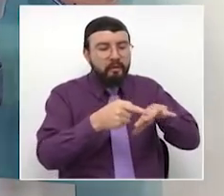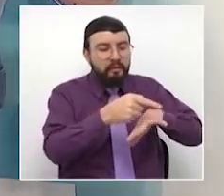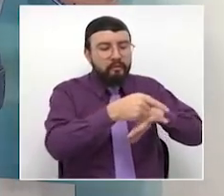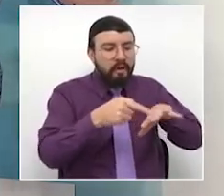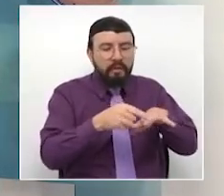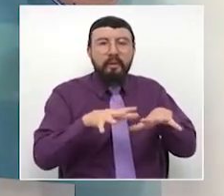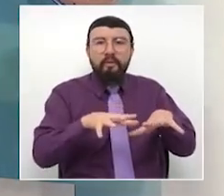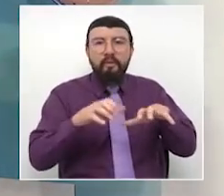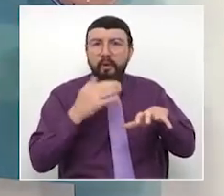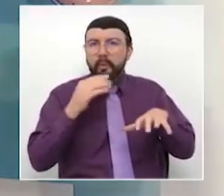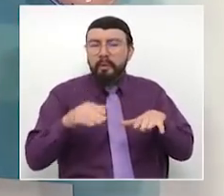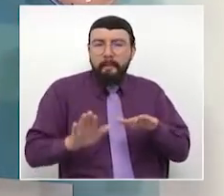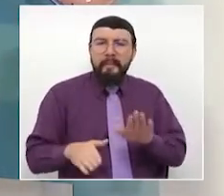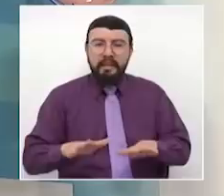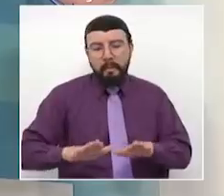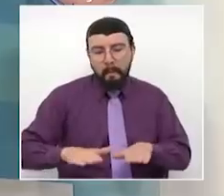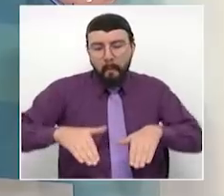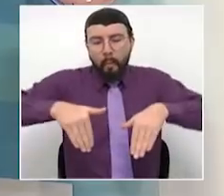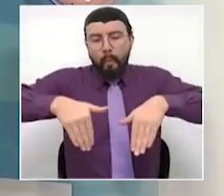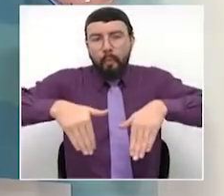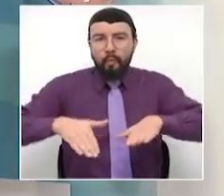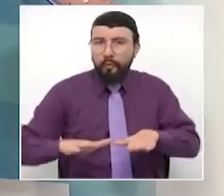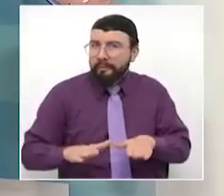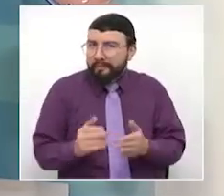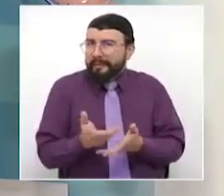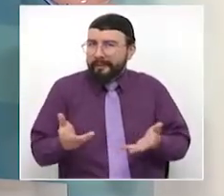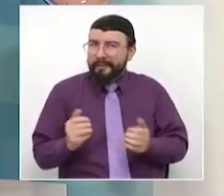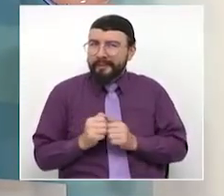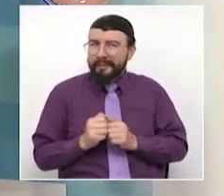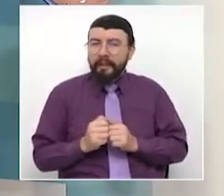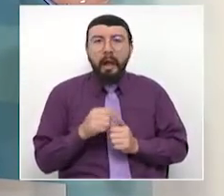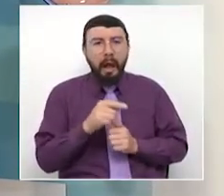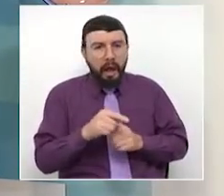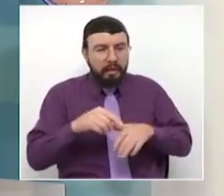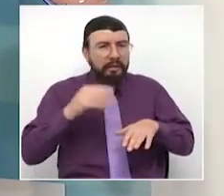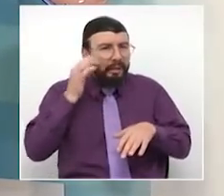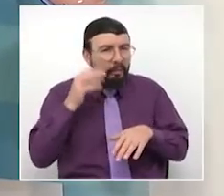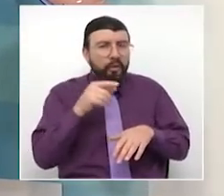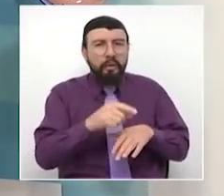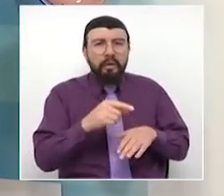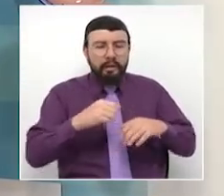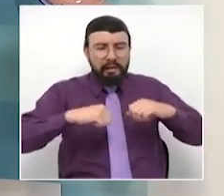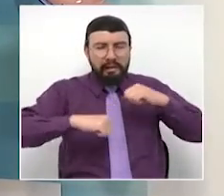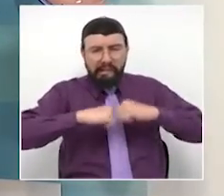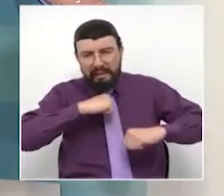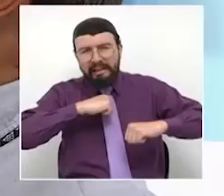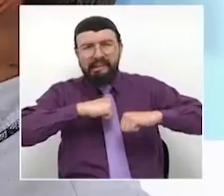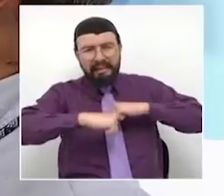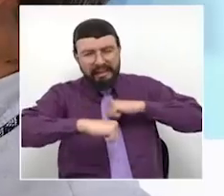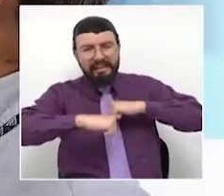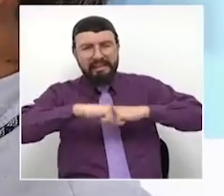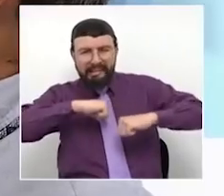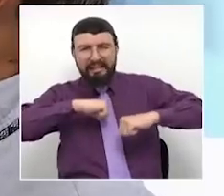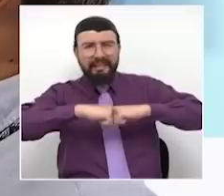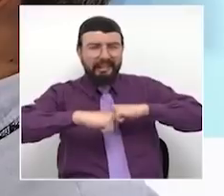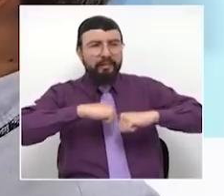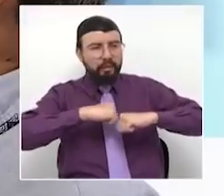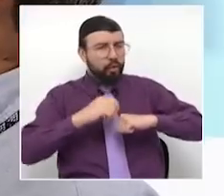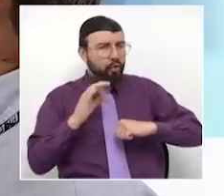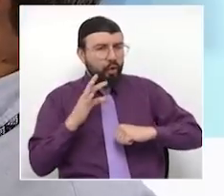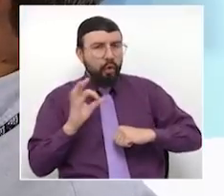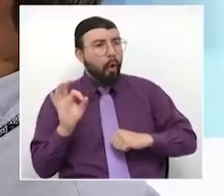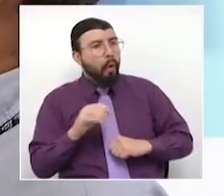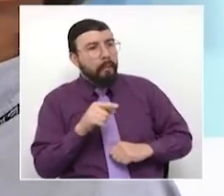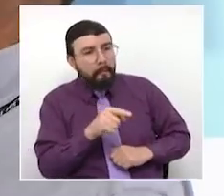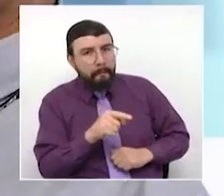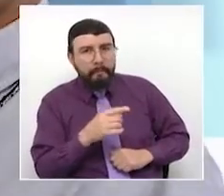empinarse, puedan hacer tanta cantidad. Entonces, le puede dar desgaste o le pueden aparecer, digamos, como en esta rayos X,